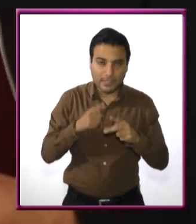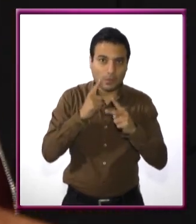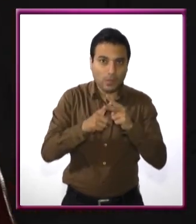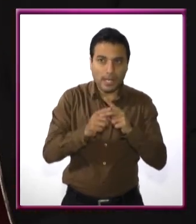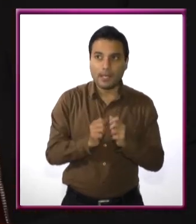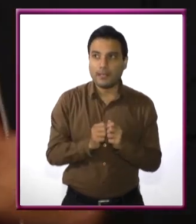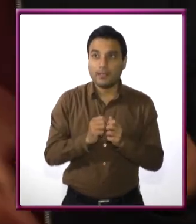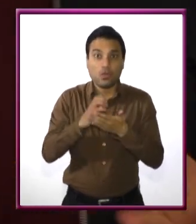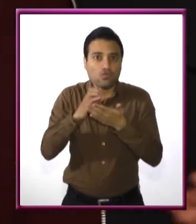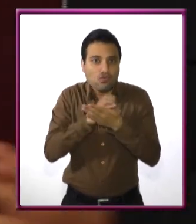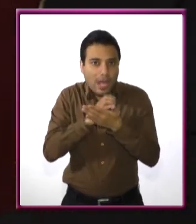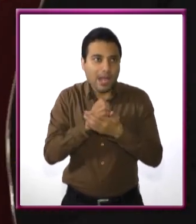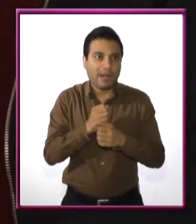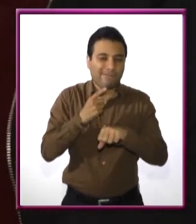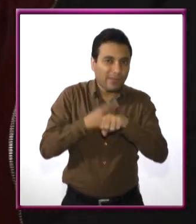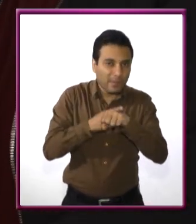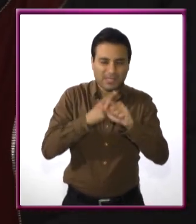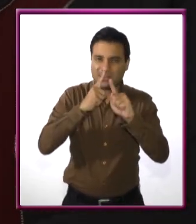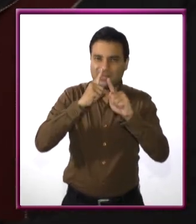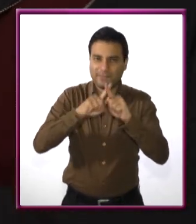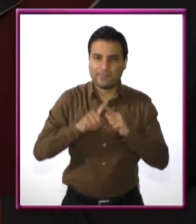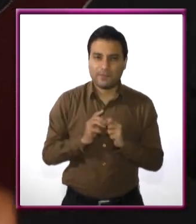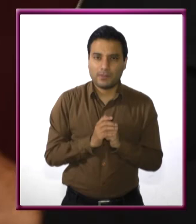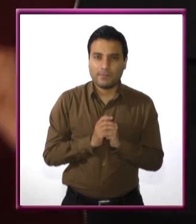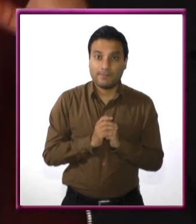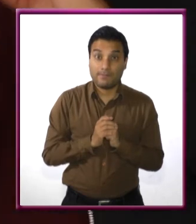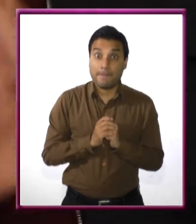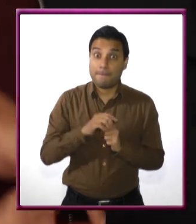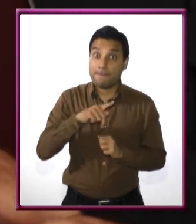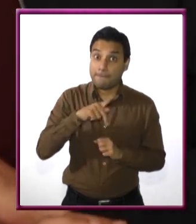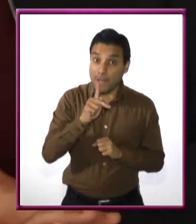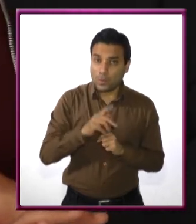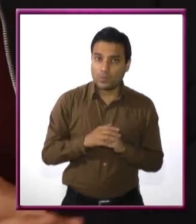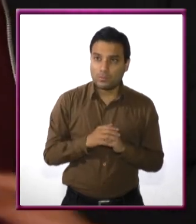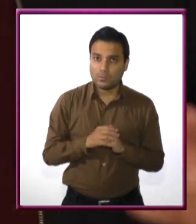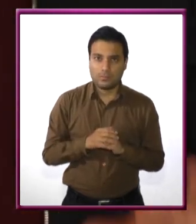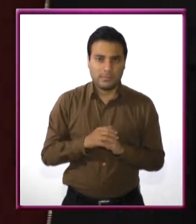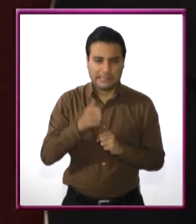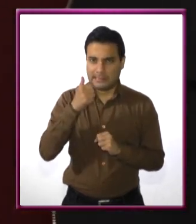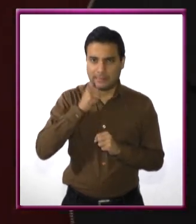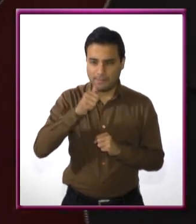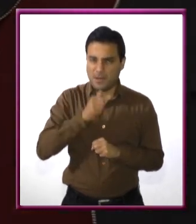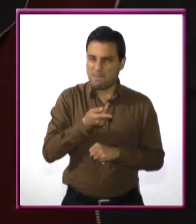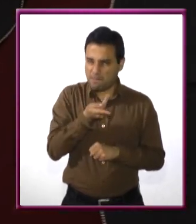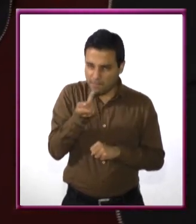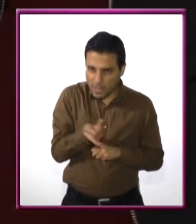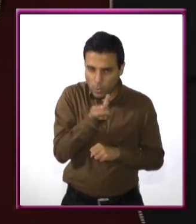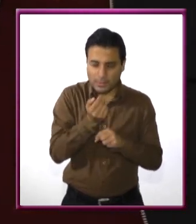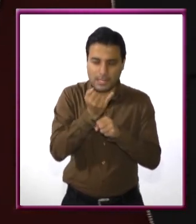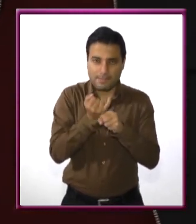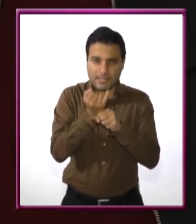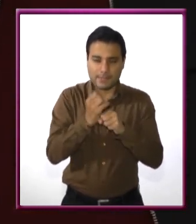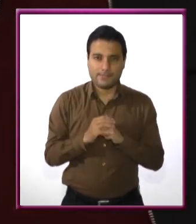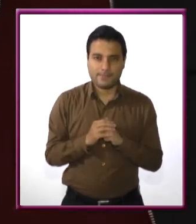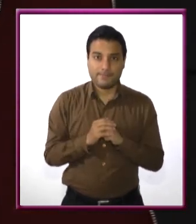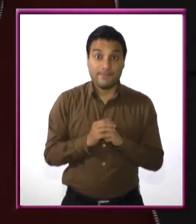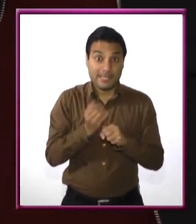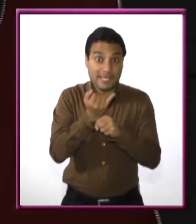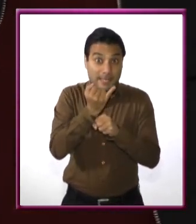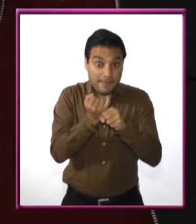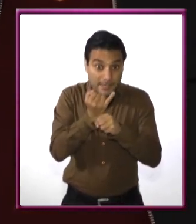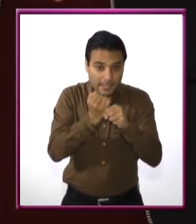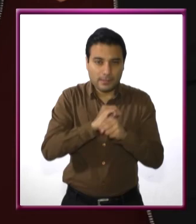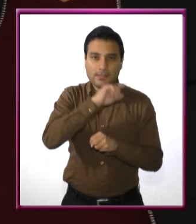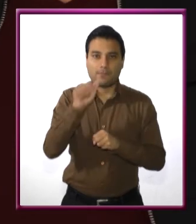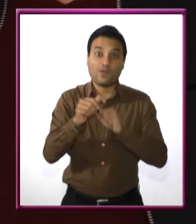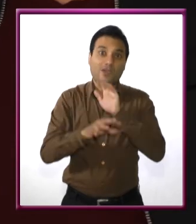para sembrar, para curarse y sanar. Lo importante es que se hacían muchísimas preguntas. Y al indagar sobre esas